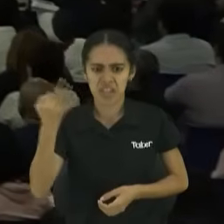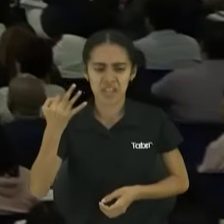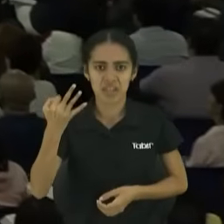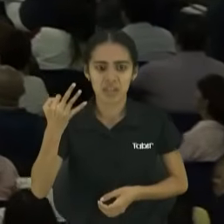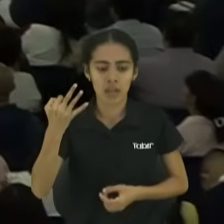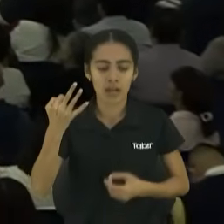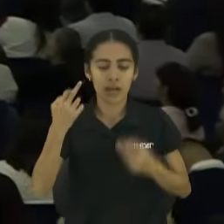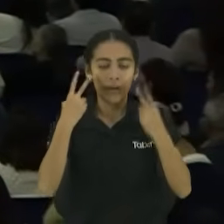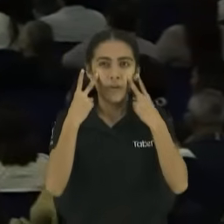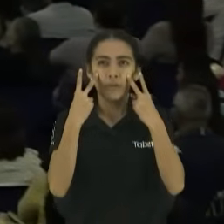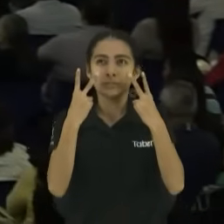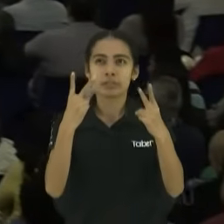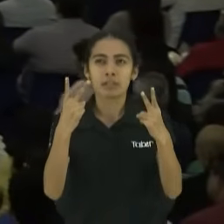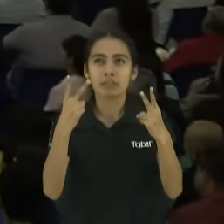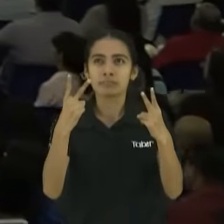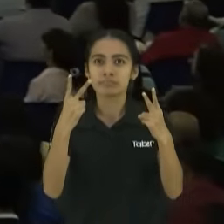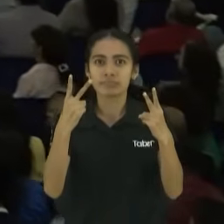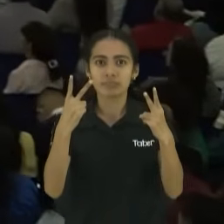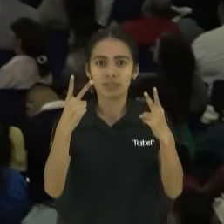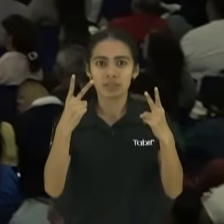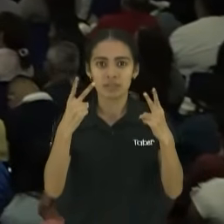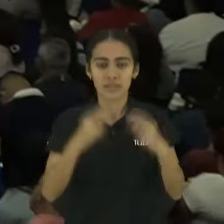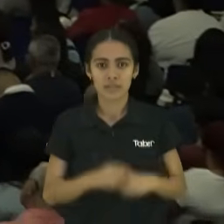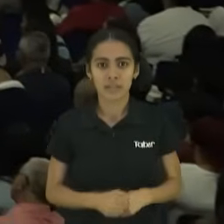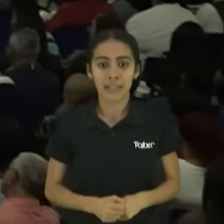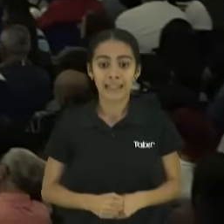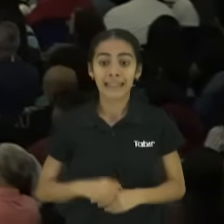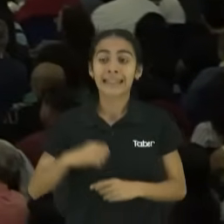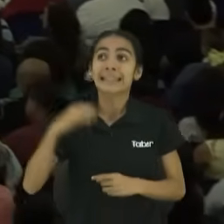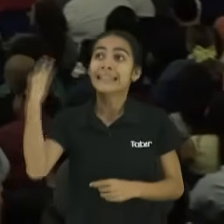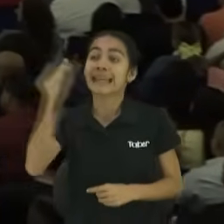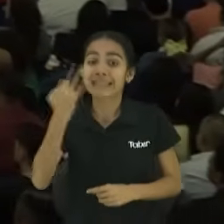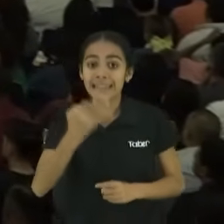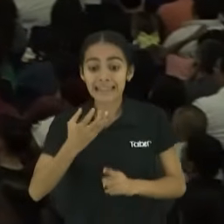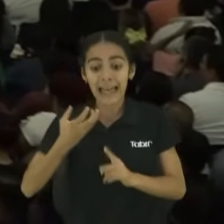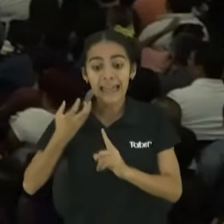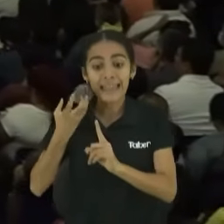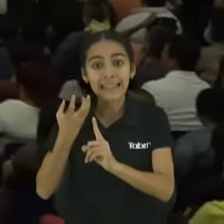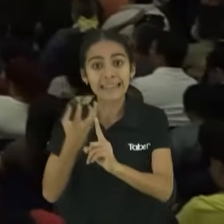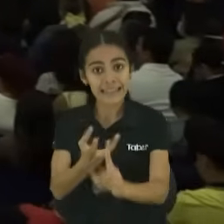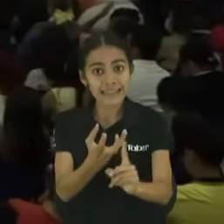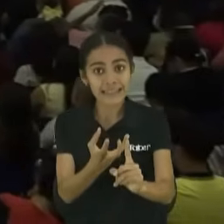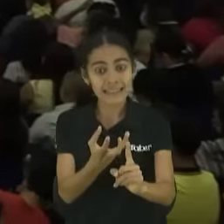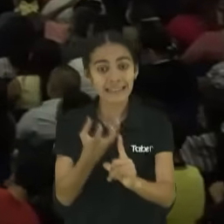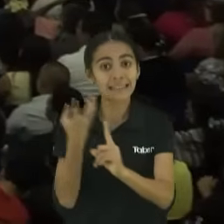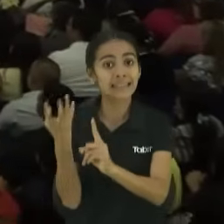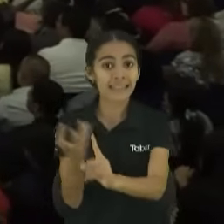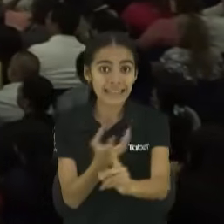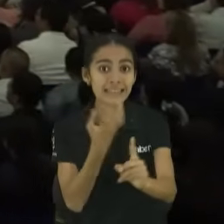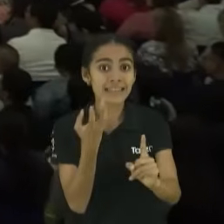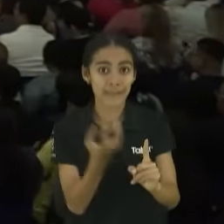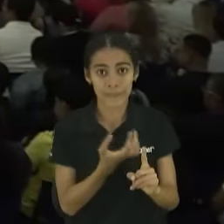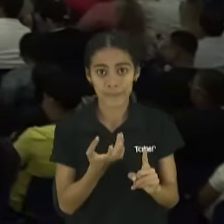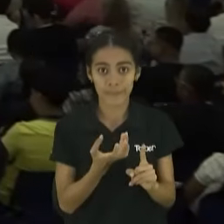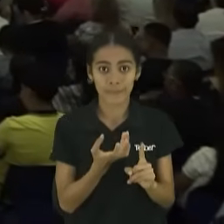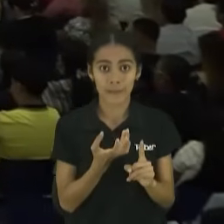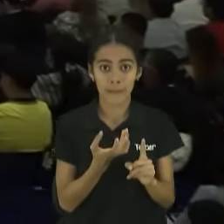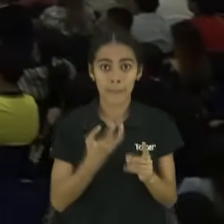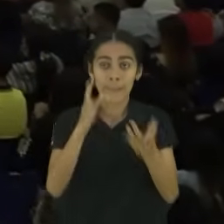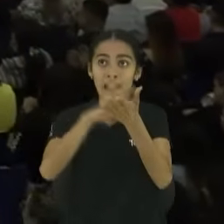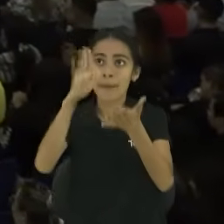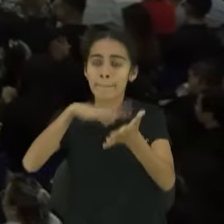videntes. Dios necesita discípulos. Son dos cosas diferentes. ¡Ah, el Espíritu